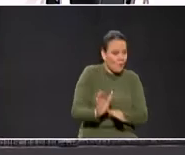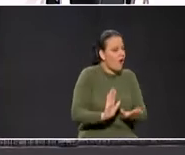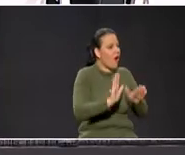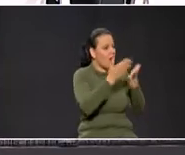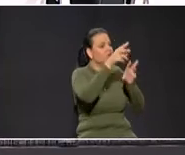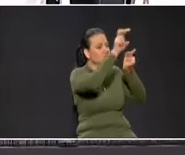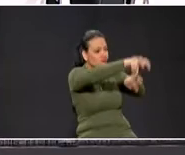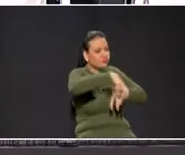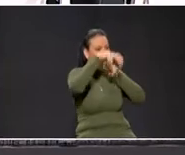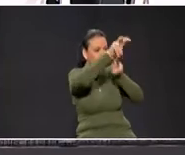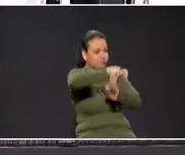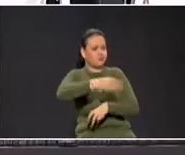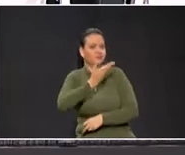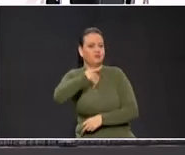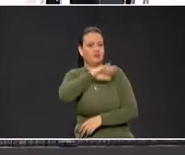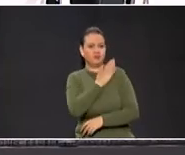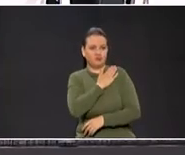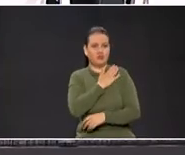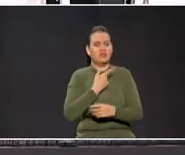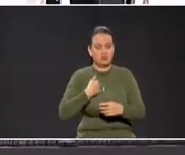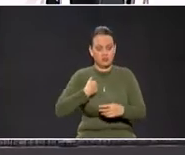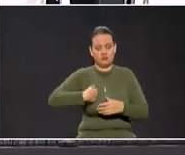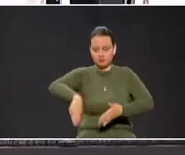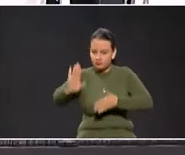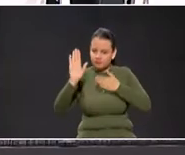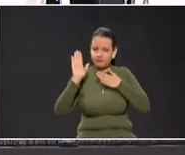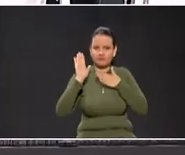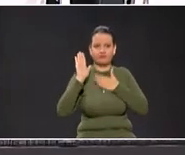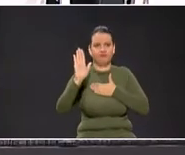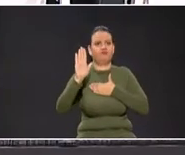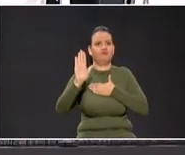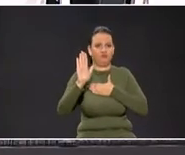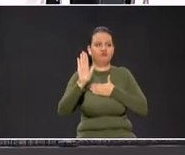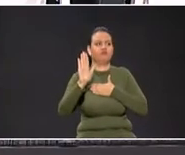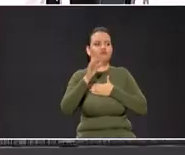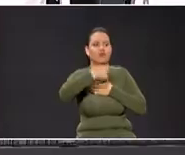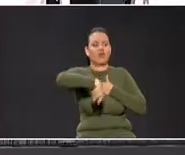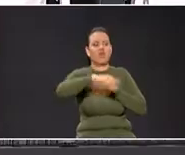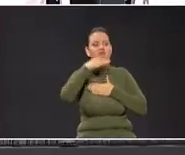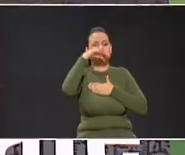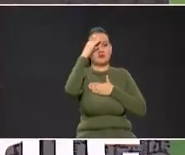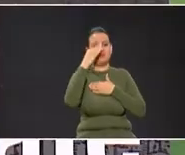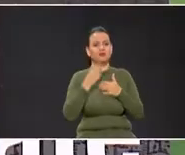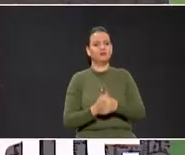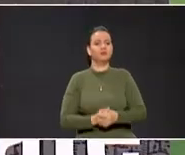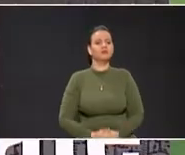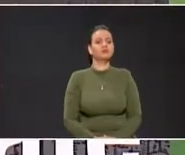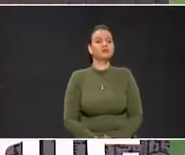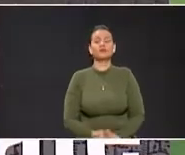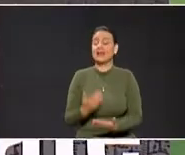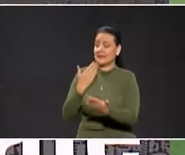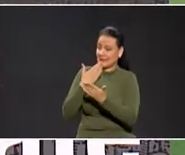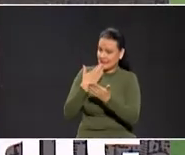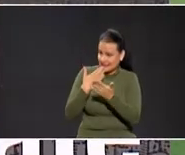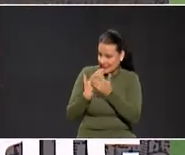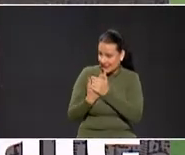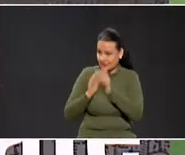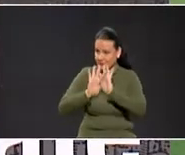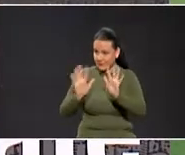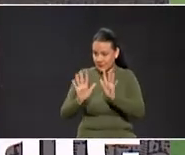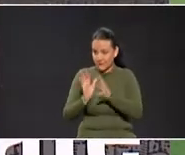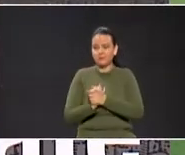la implementación del distrito rural y campesino conquista de los campesinos de nuestra ciudad muchas gracias candidatos esa es la primera ronda